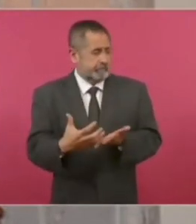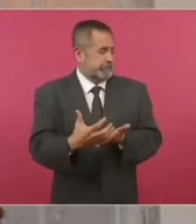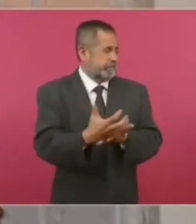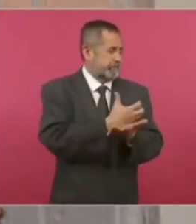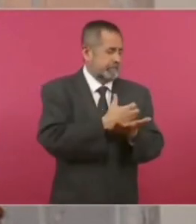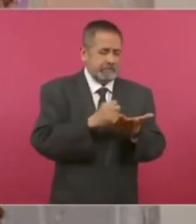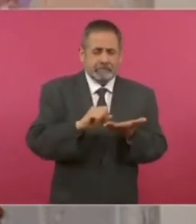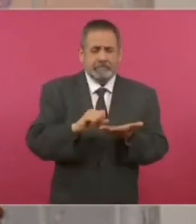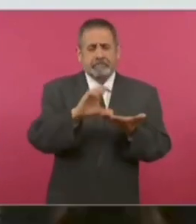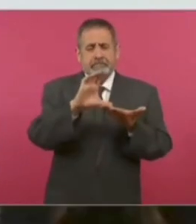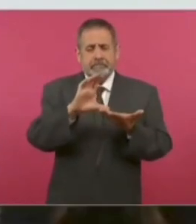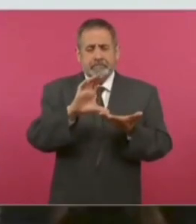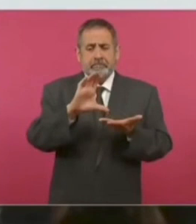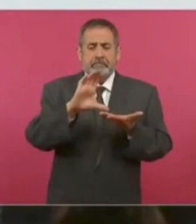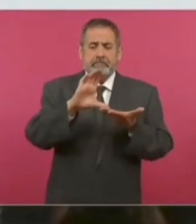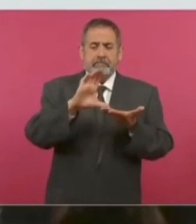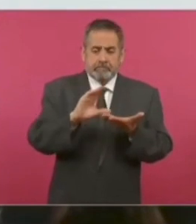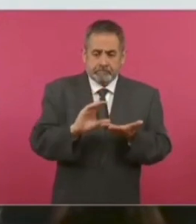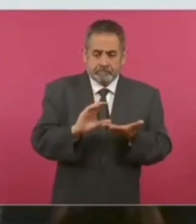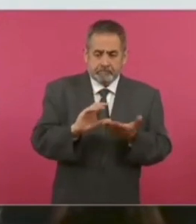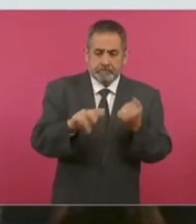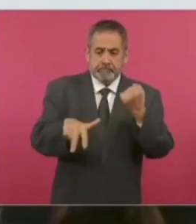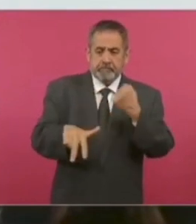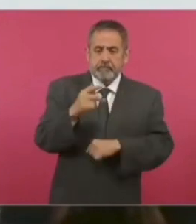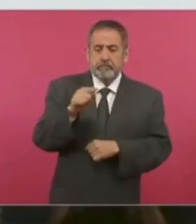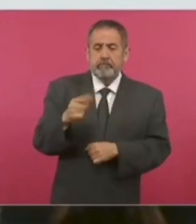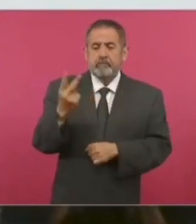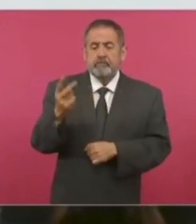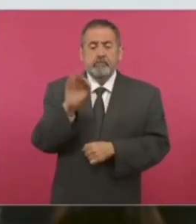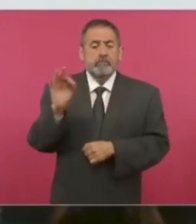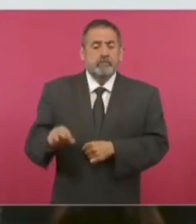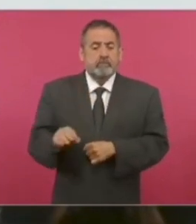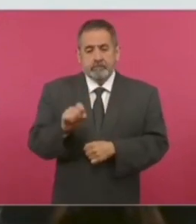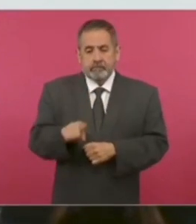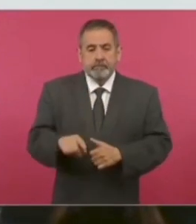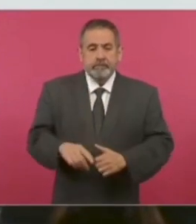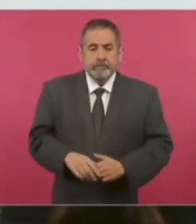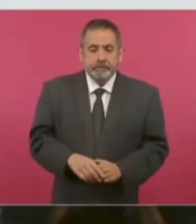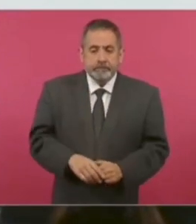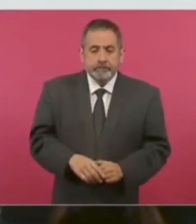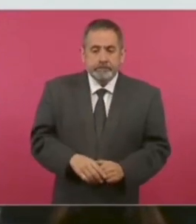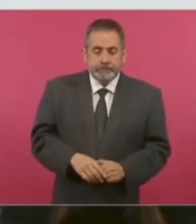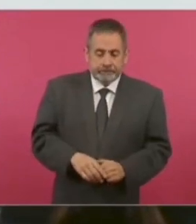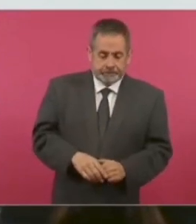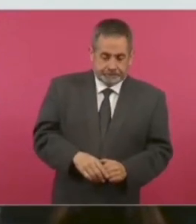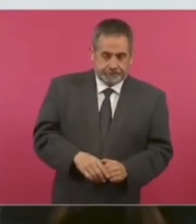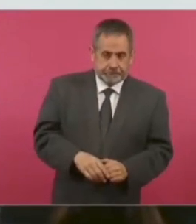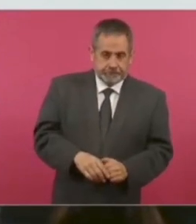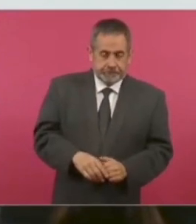decrecieron un 13.2% durante el mismo periodo.